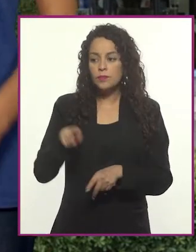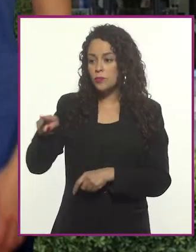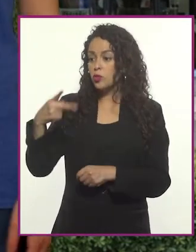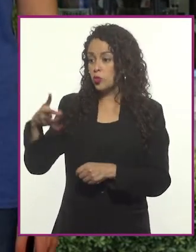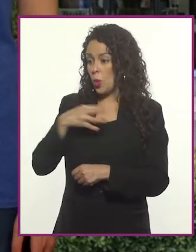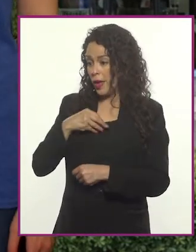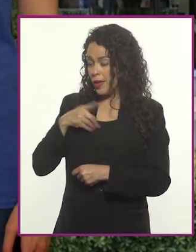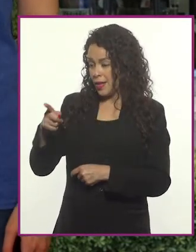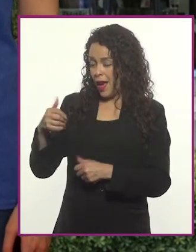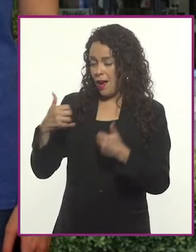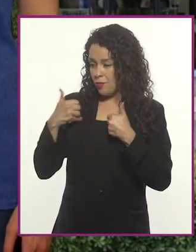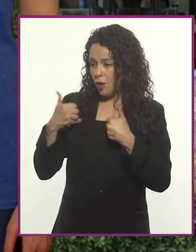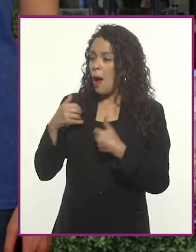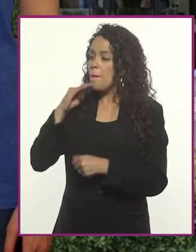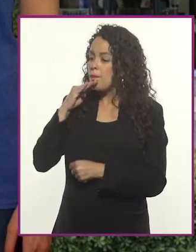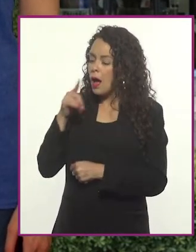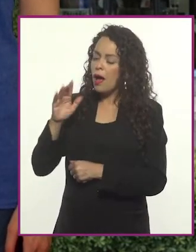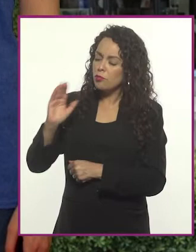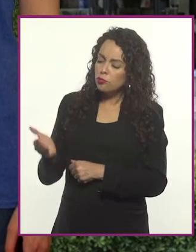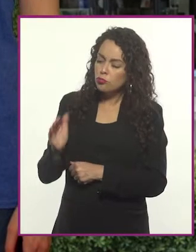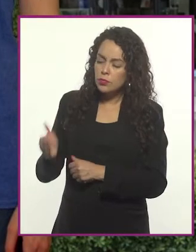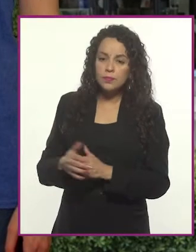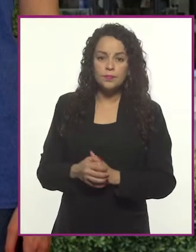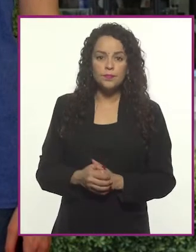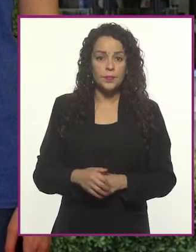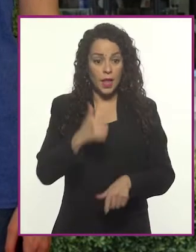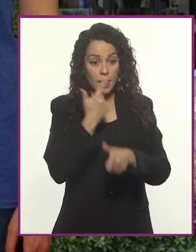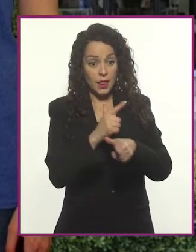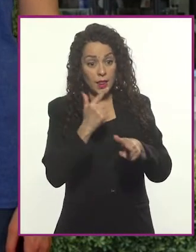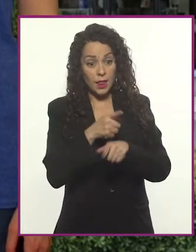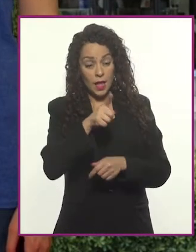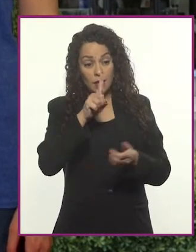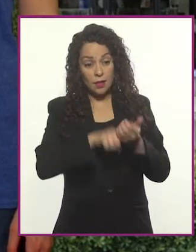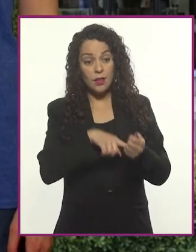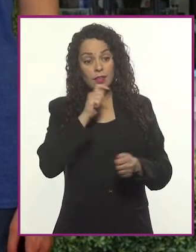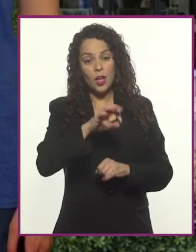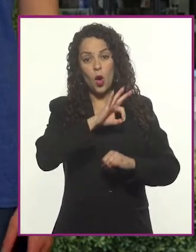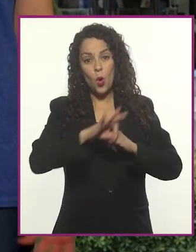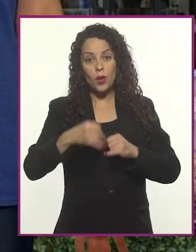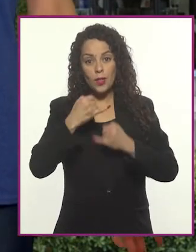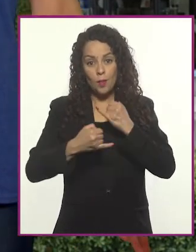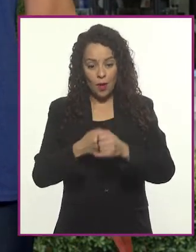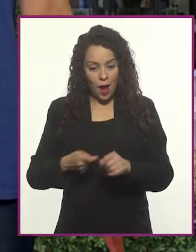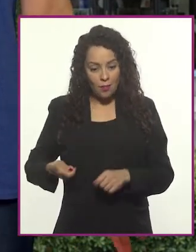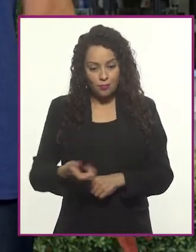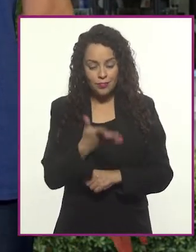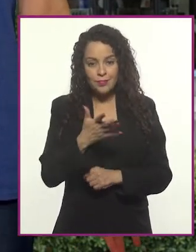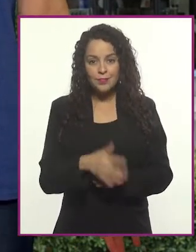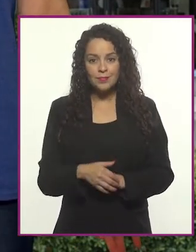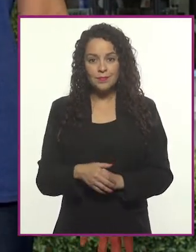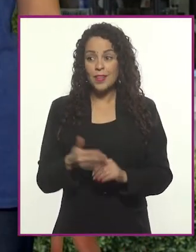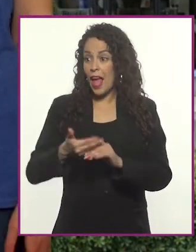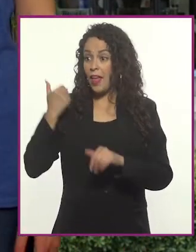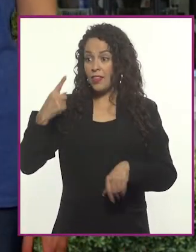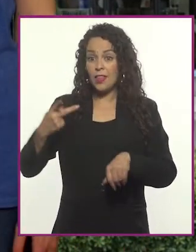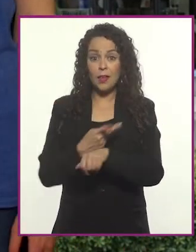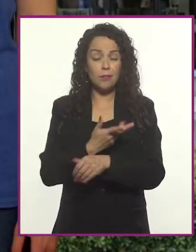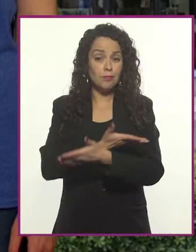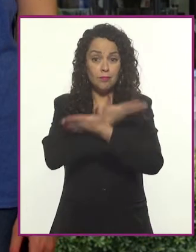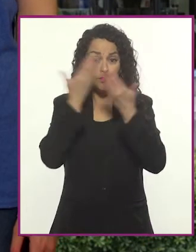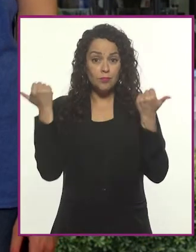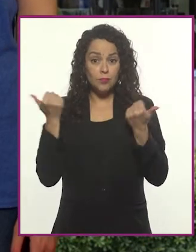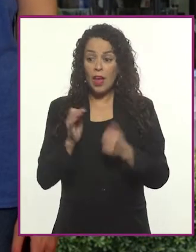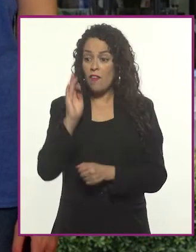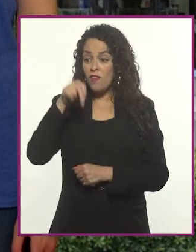adolescente. Los choferes de un sitio de taxis atentos al último tiro de la rayuela. No sabemos qué pasó antes. Ni conoceremos